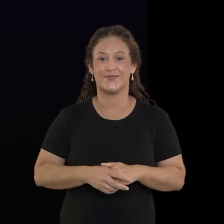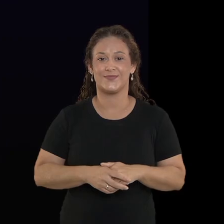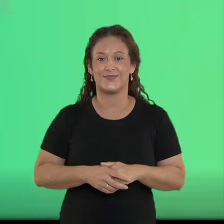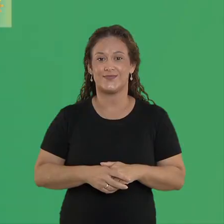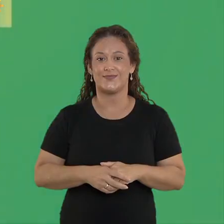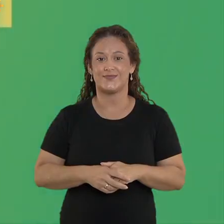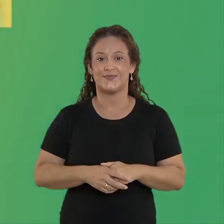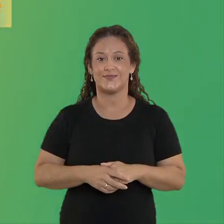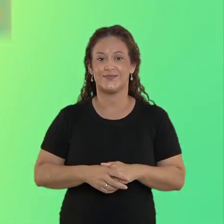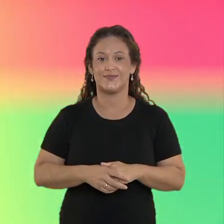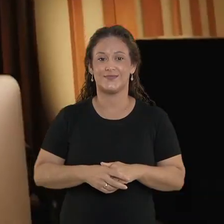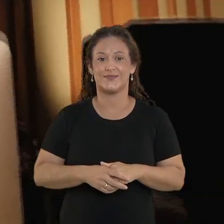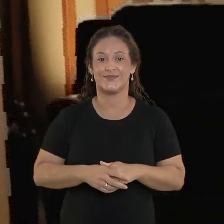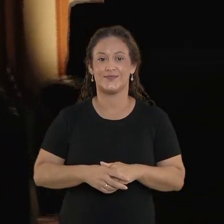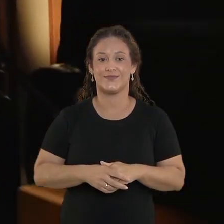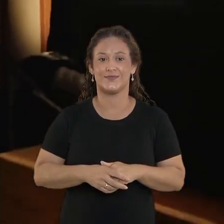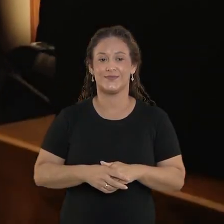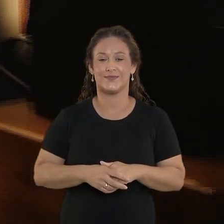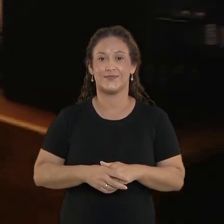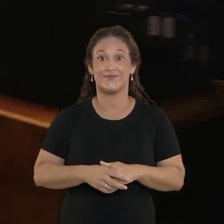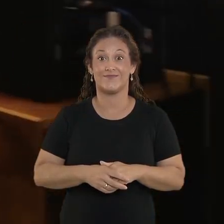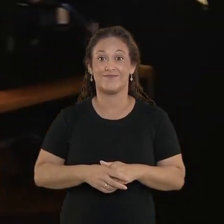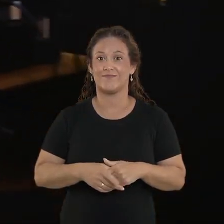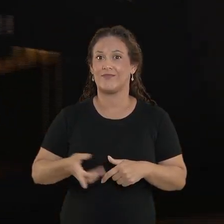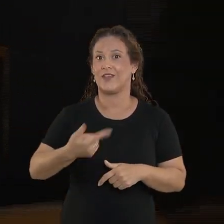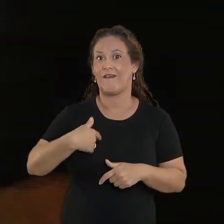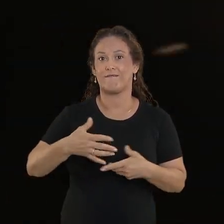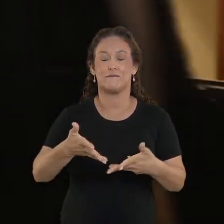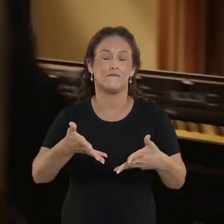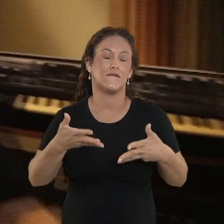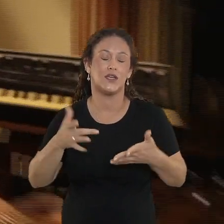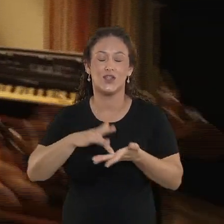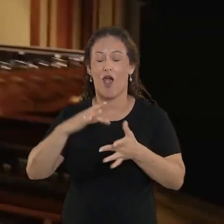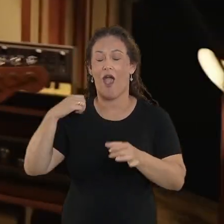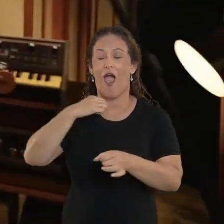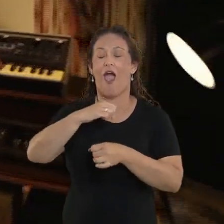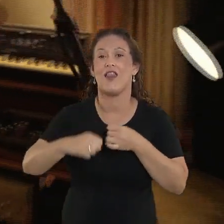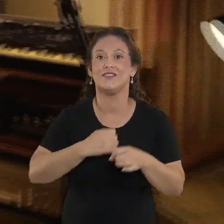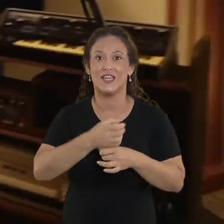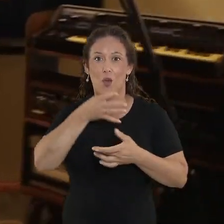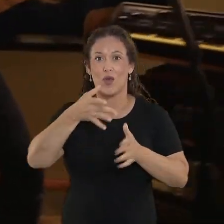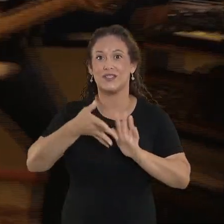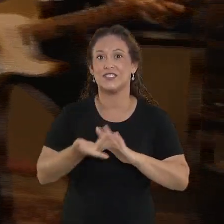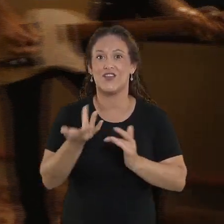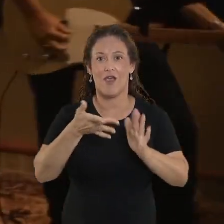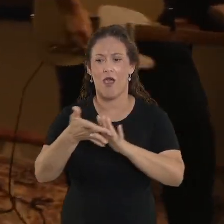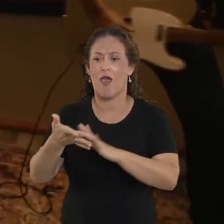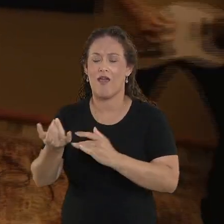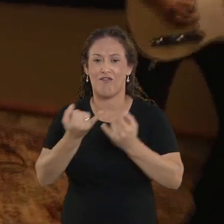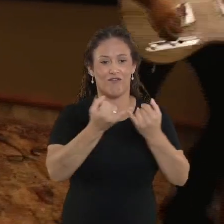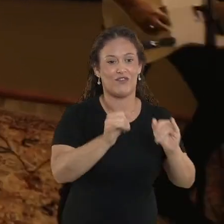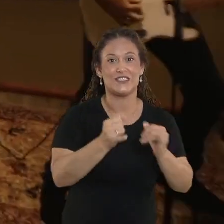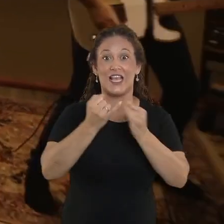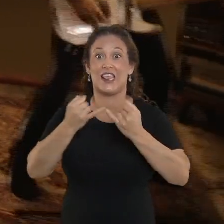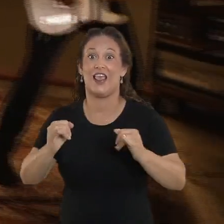23. adoramos los aniversarios porque suelen implicar